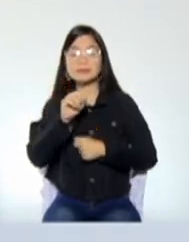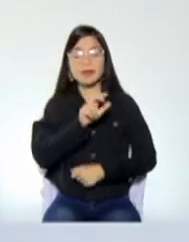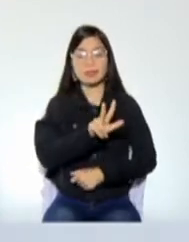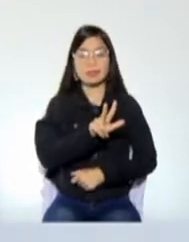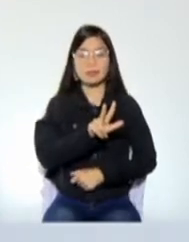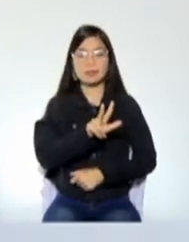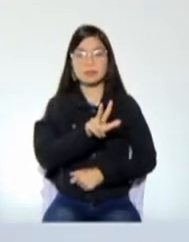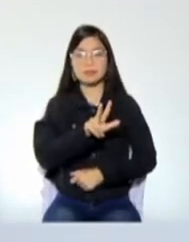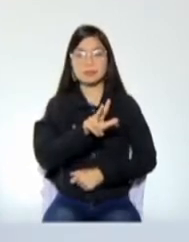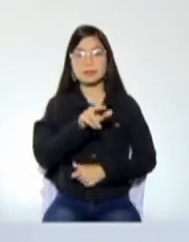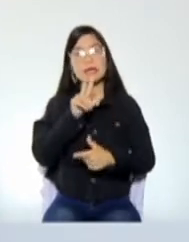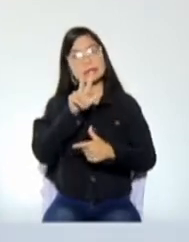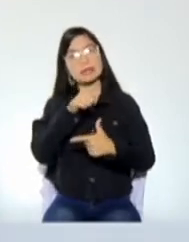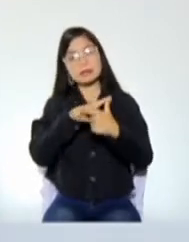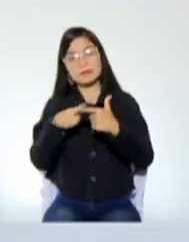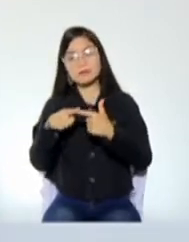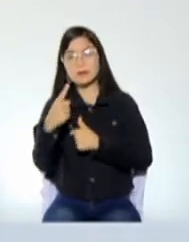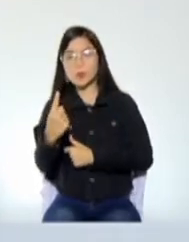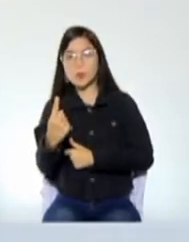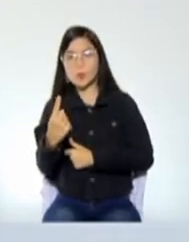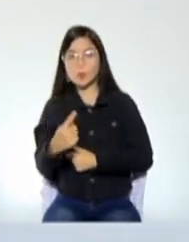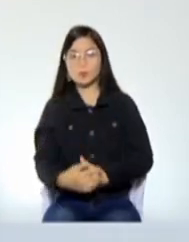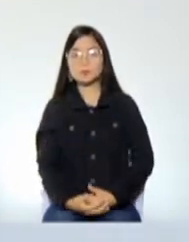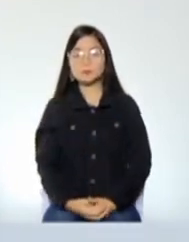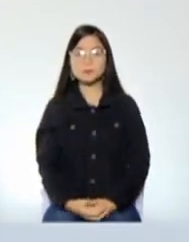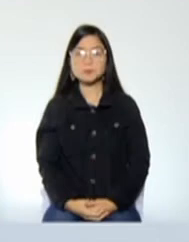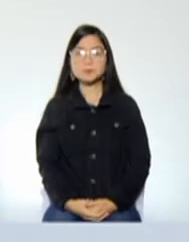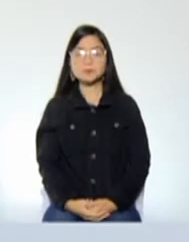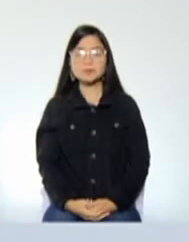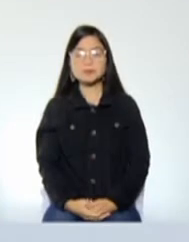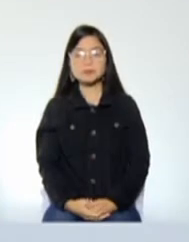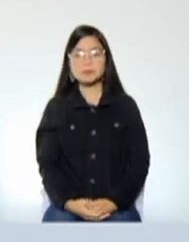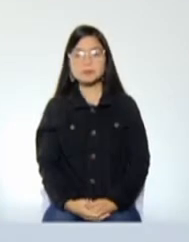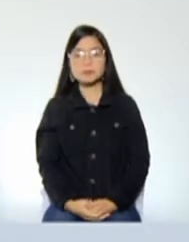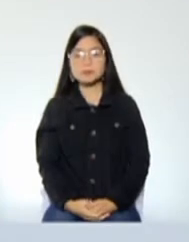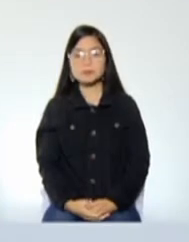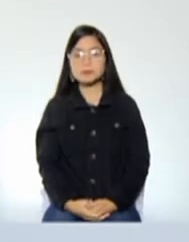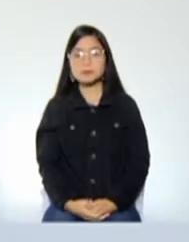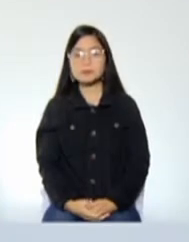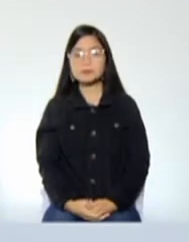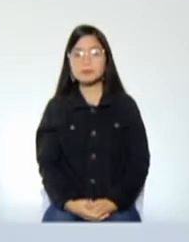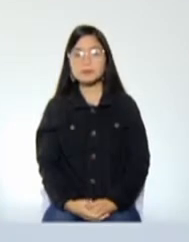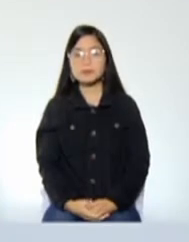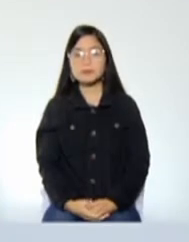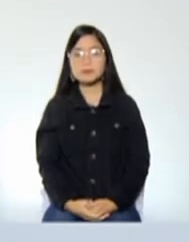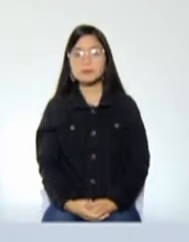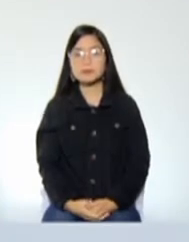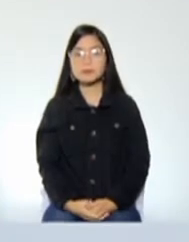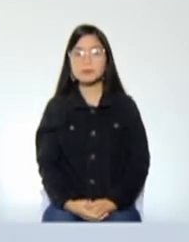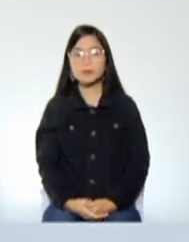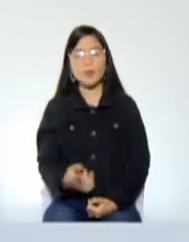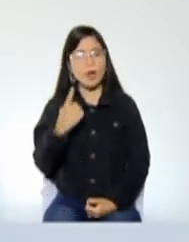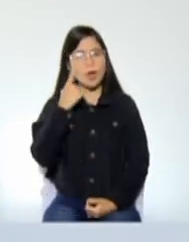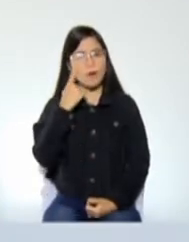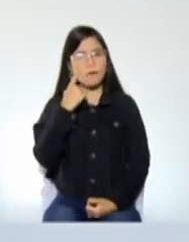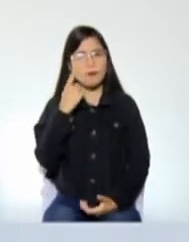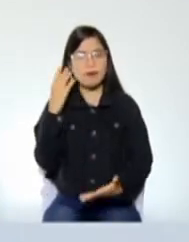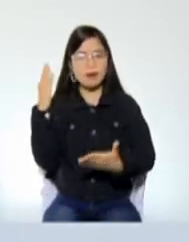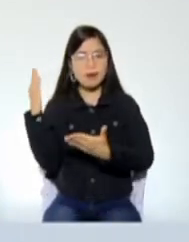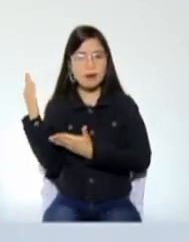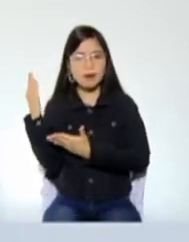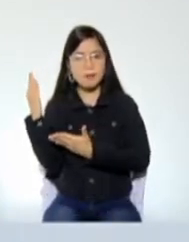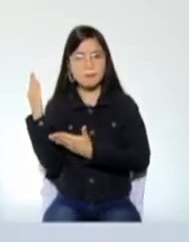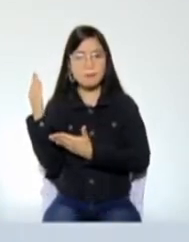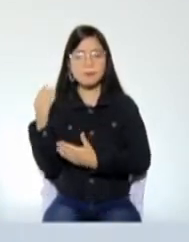a 3, y 3 es múltiplo de 1. Cuando observamos cuáles son